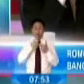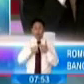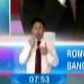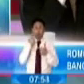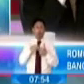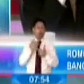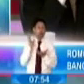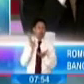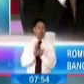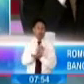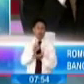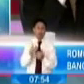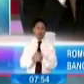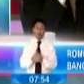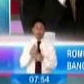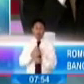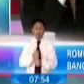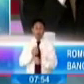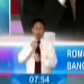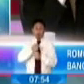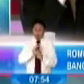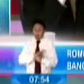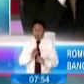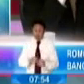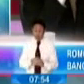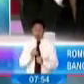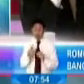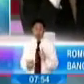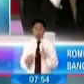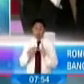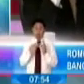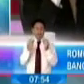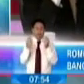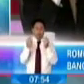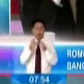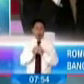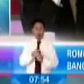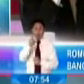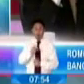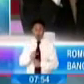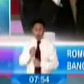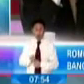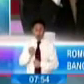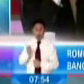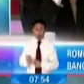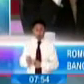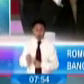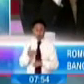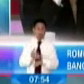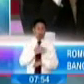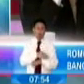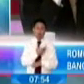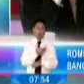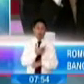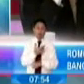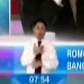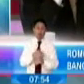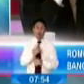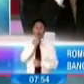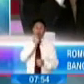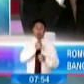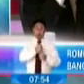por ejemplo, seguros de desempleo, y hoy tienen que activarse de manera más rápida para que las personas que tenían hasta hace algunas semanas